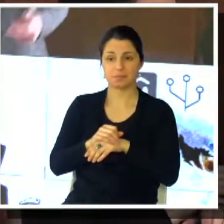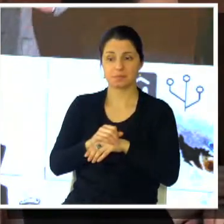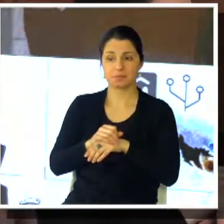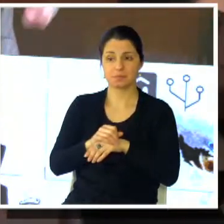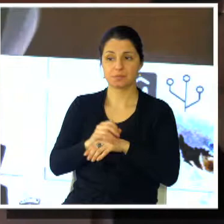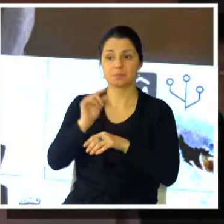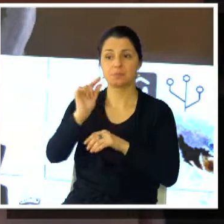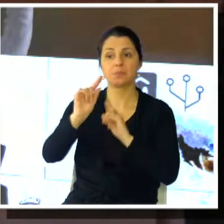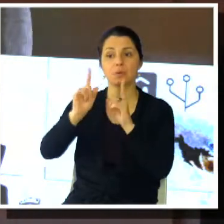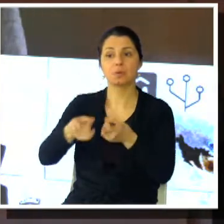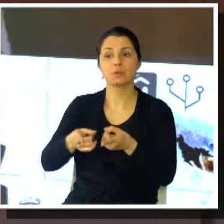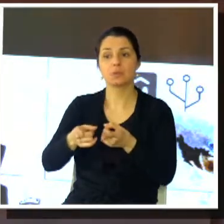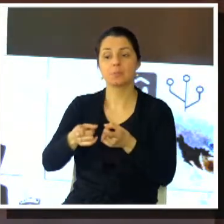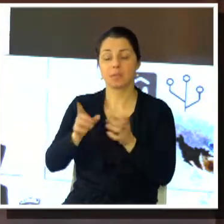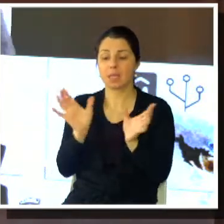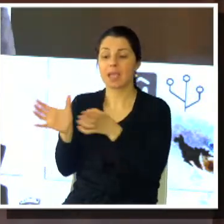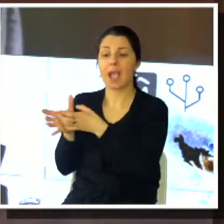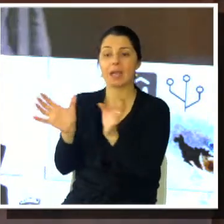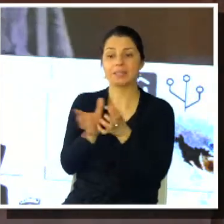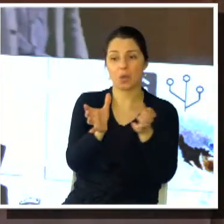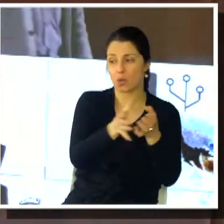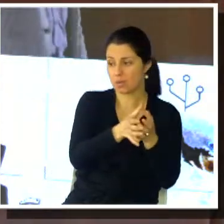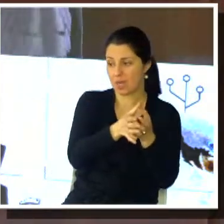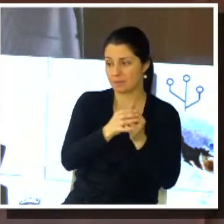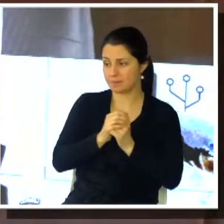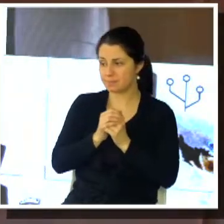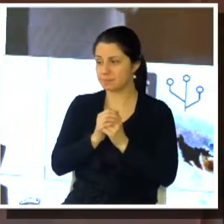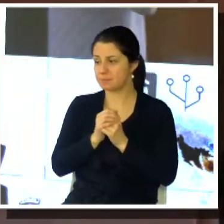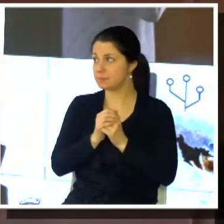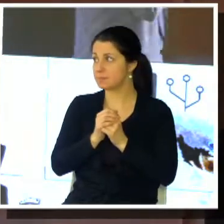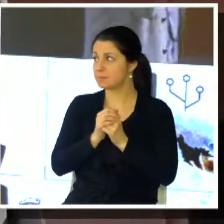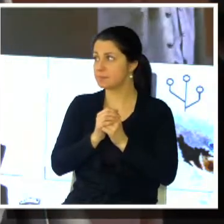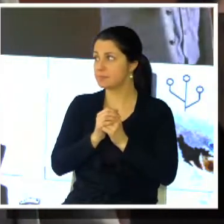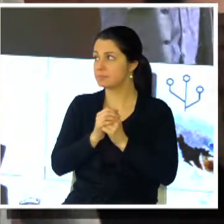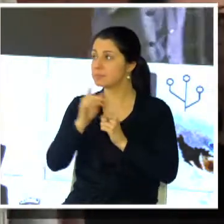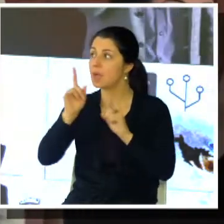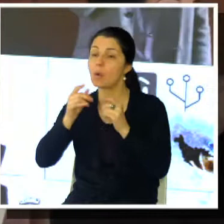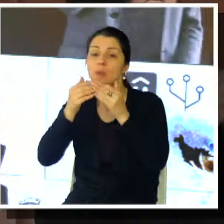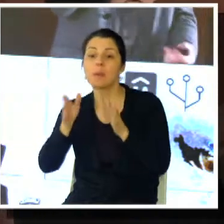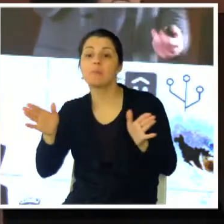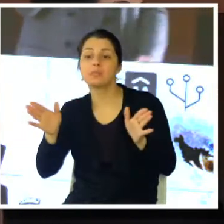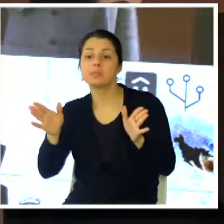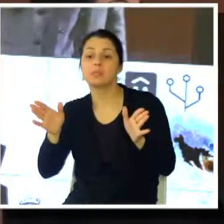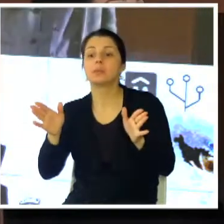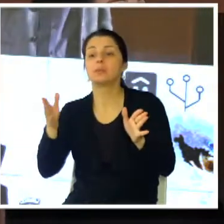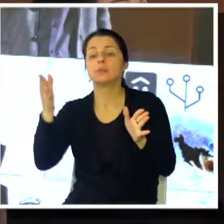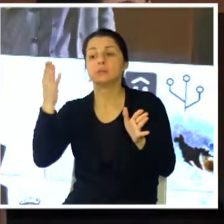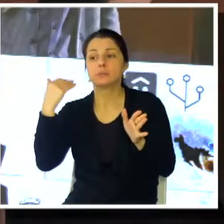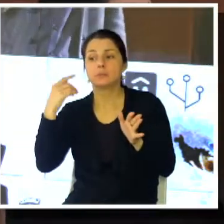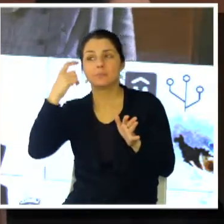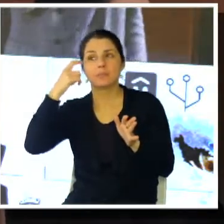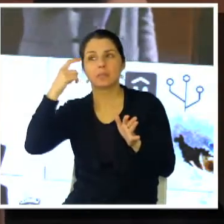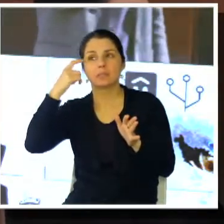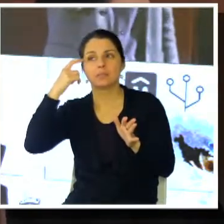y un poco una categorización de cómo nacieron. Hay algunas que empezaron fueron pensadas